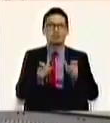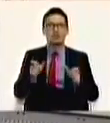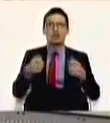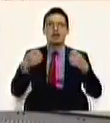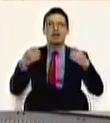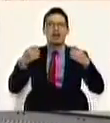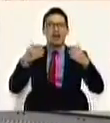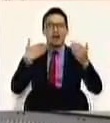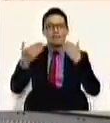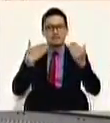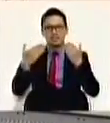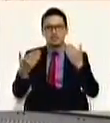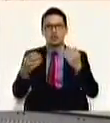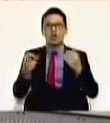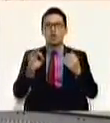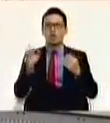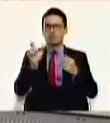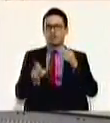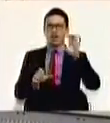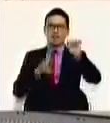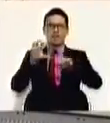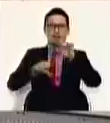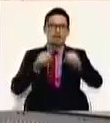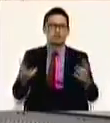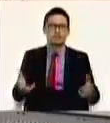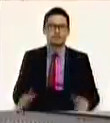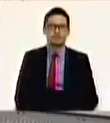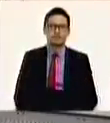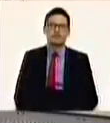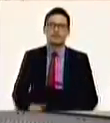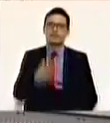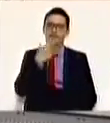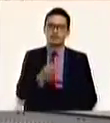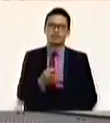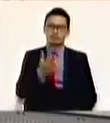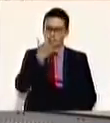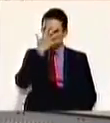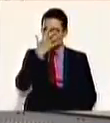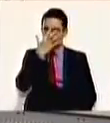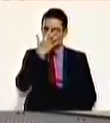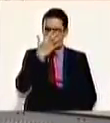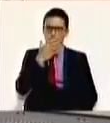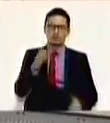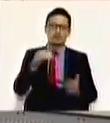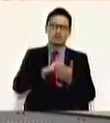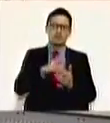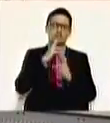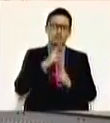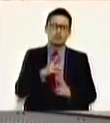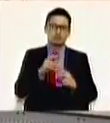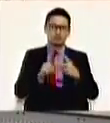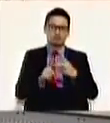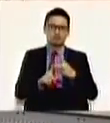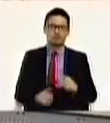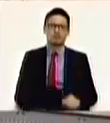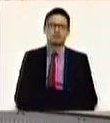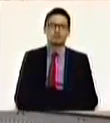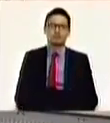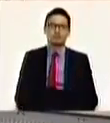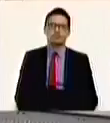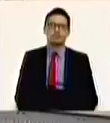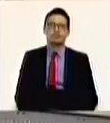al gran acaparador que indebidamente se hizo a ellos? Lamento empezar a responder lo segundo. Agrego